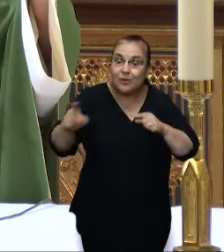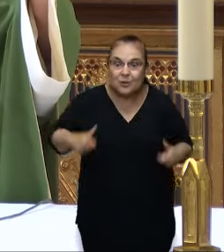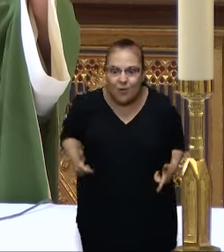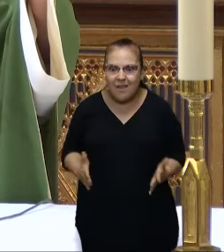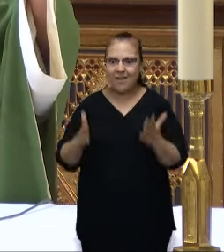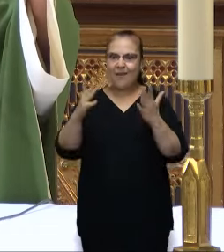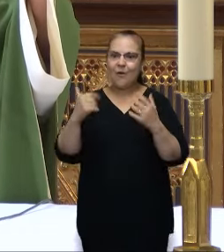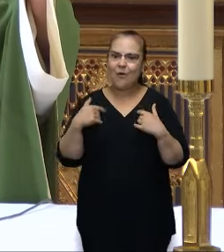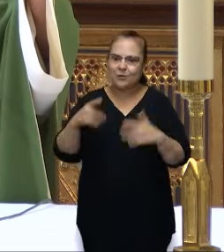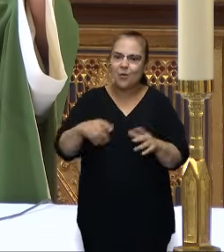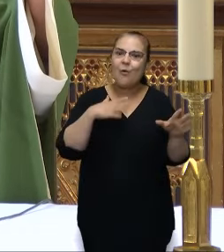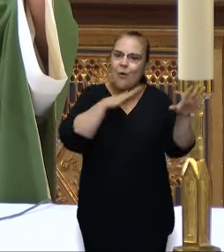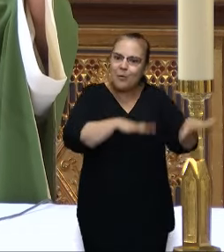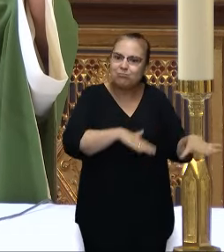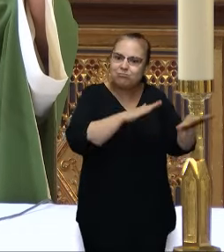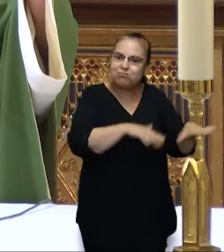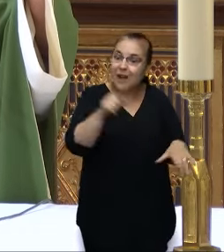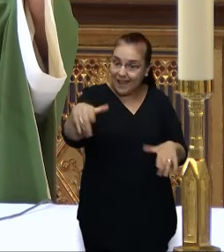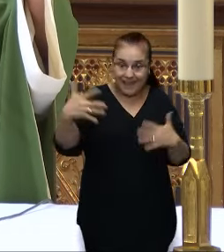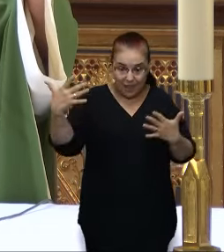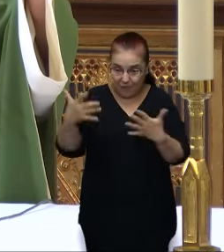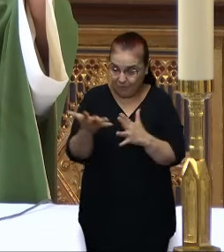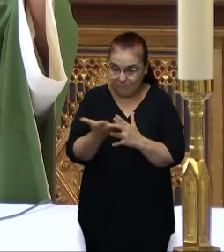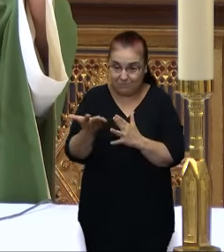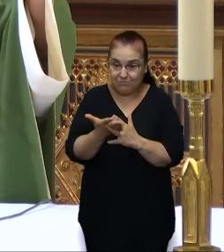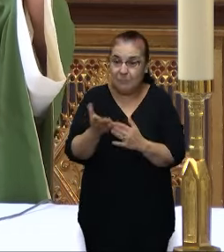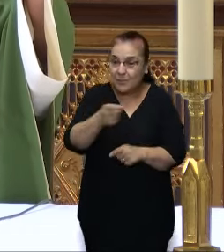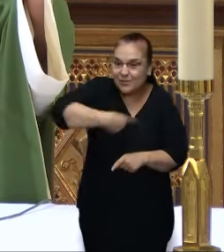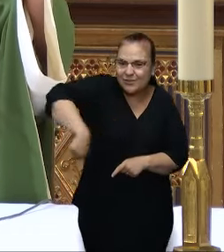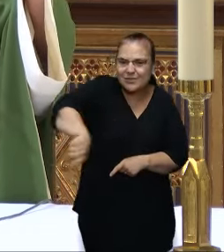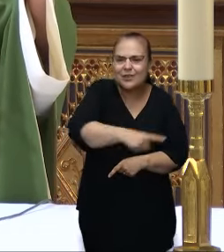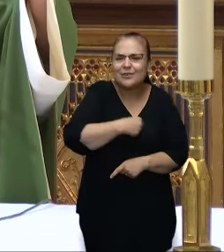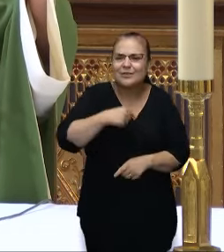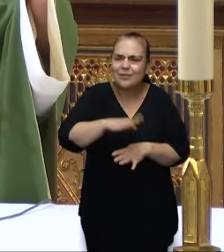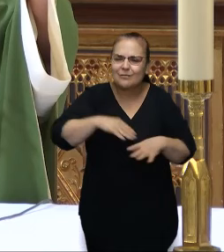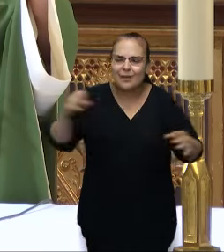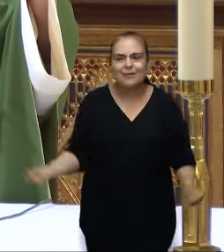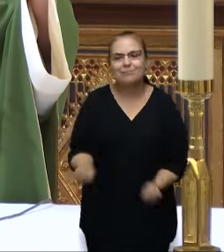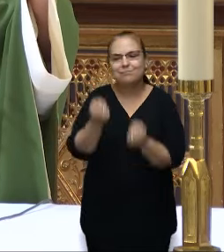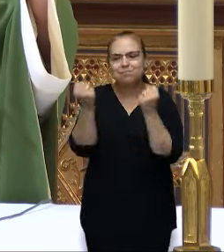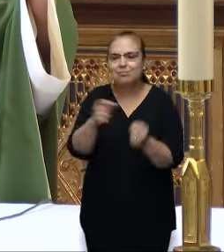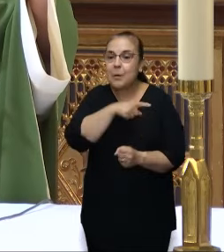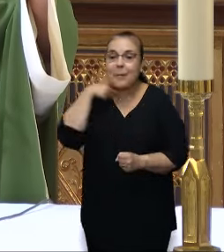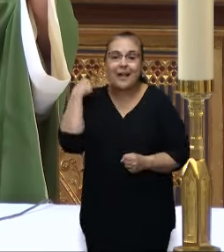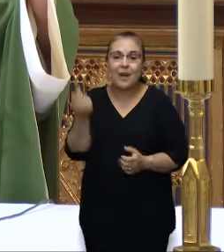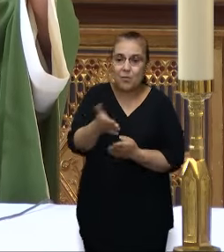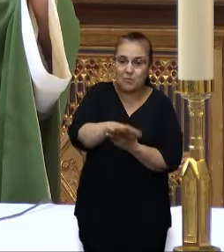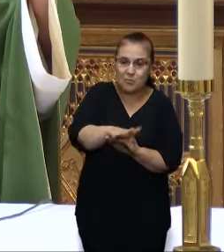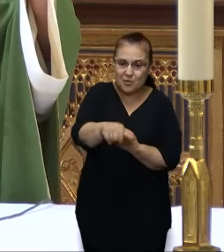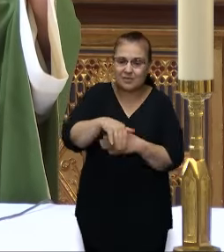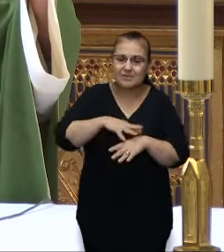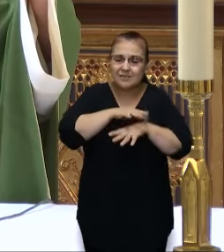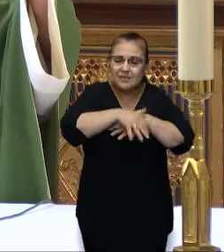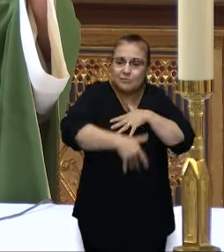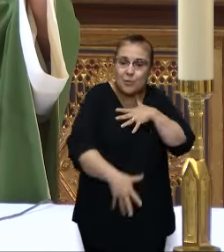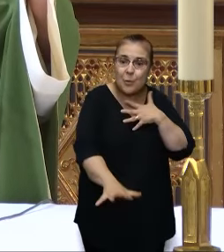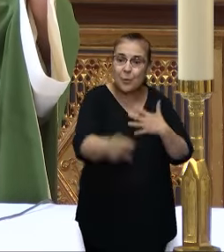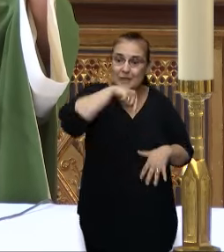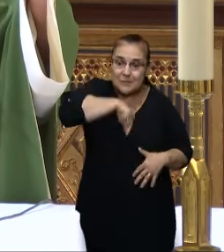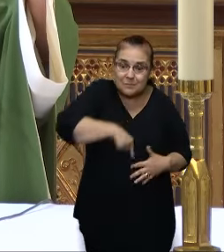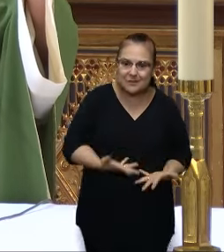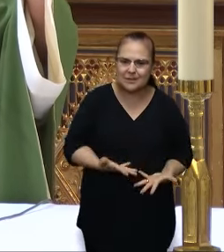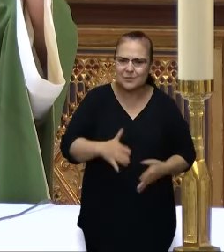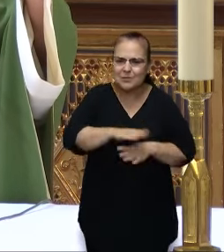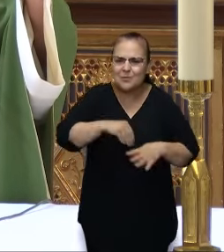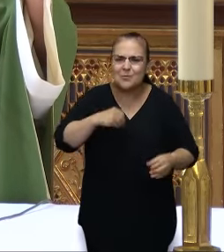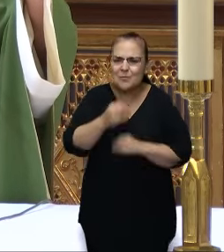huésped y peregrino en medio de nosotros para redimirnos del pecado y de la muerte y has derramado el espíritu para